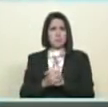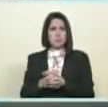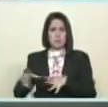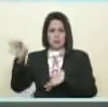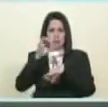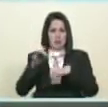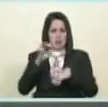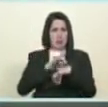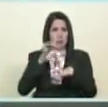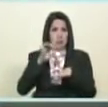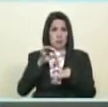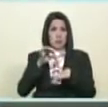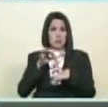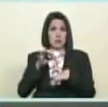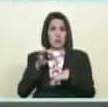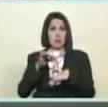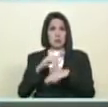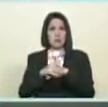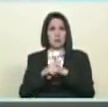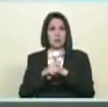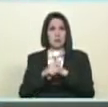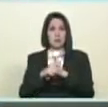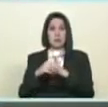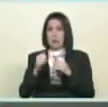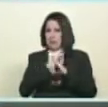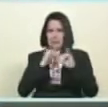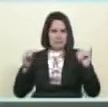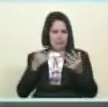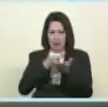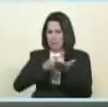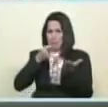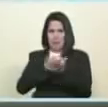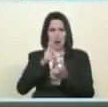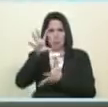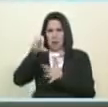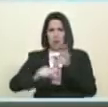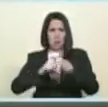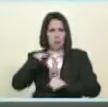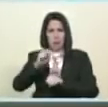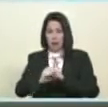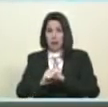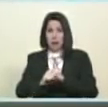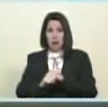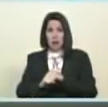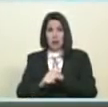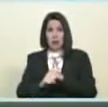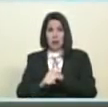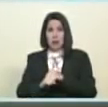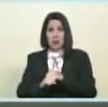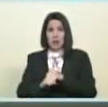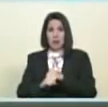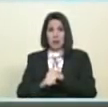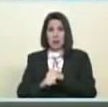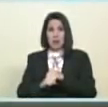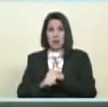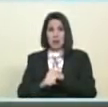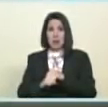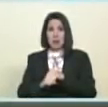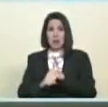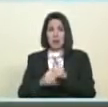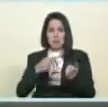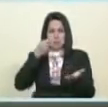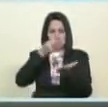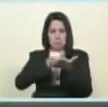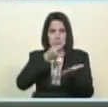Paludismo, la malaria. Y cuando ya tenemos la plata para comprarlas, las